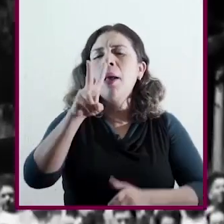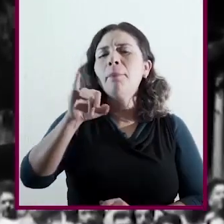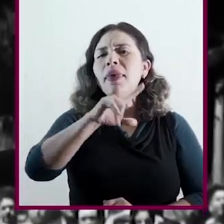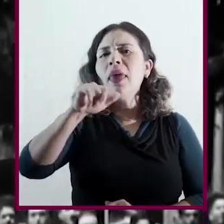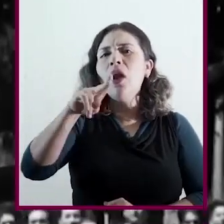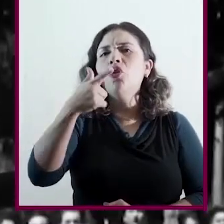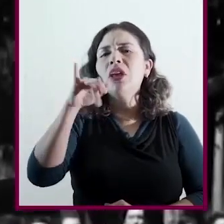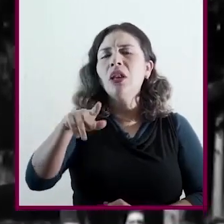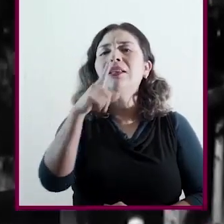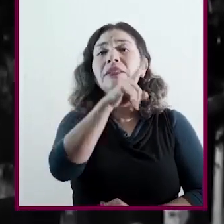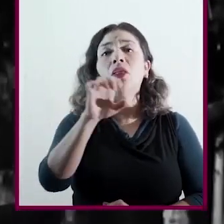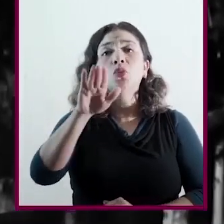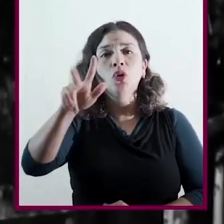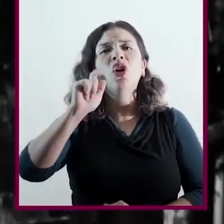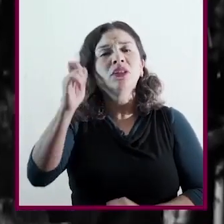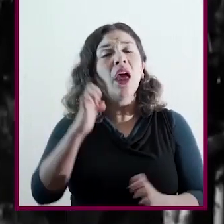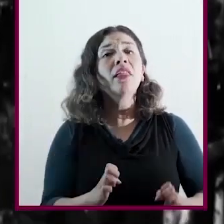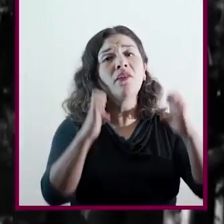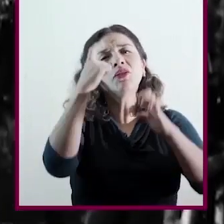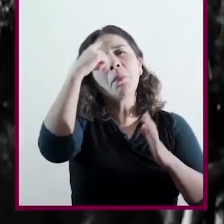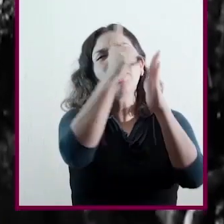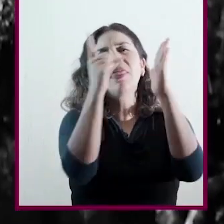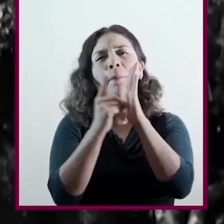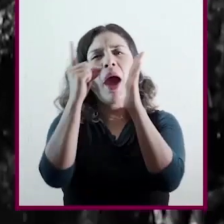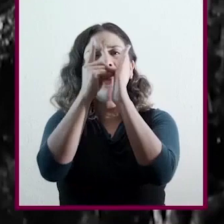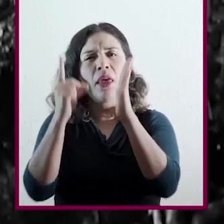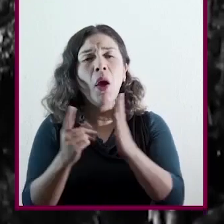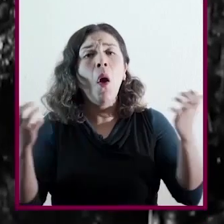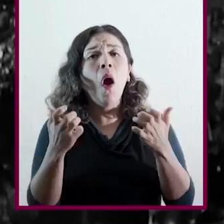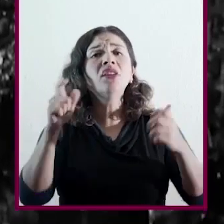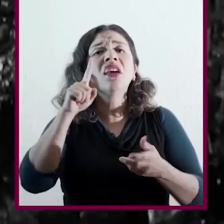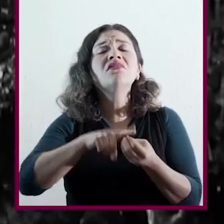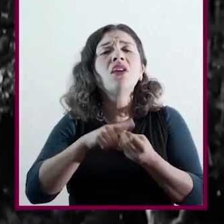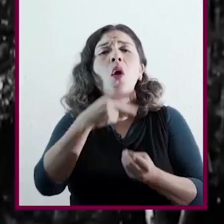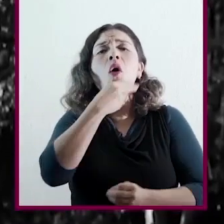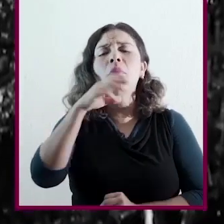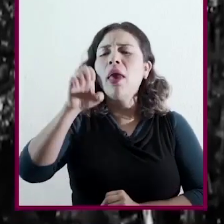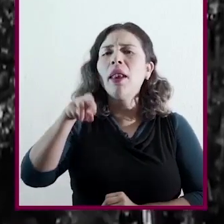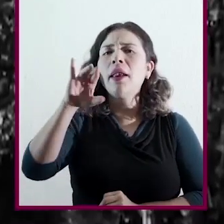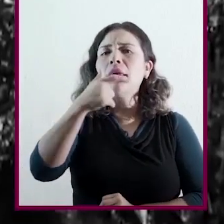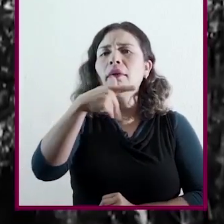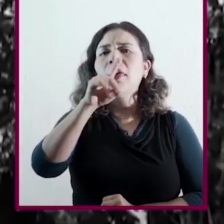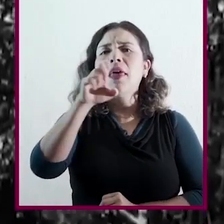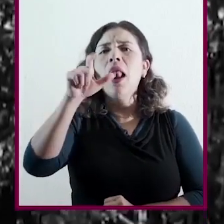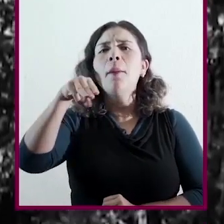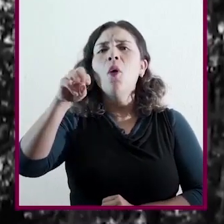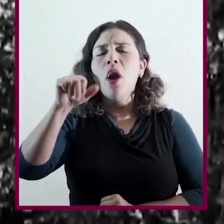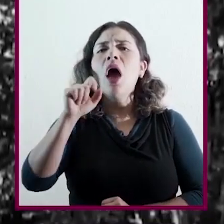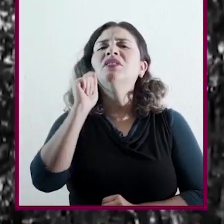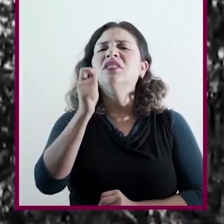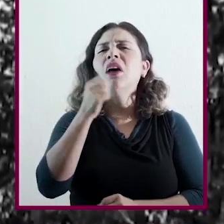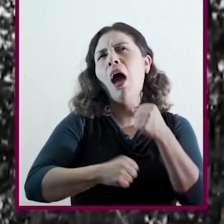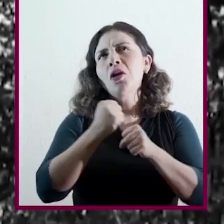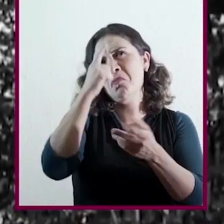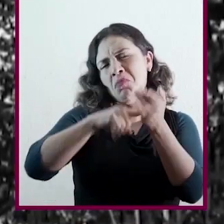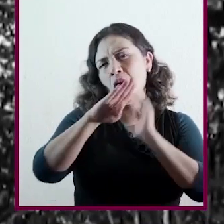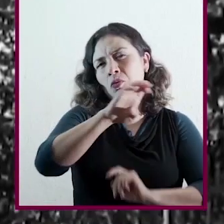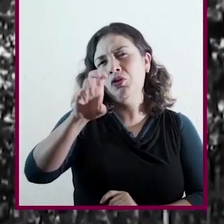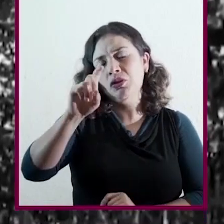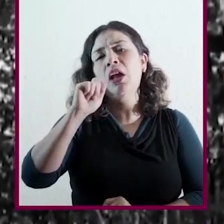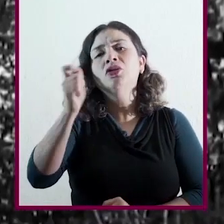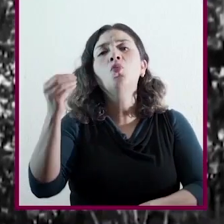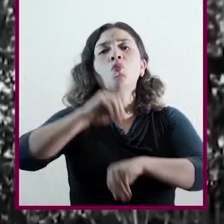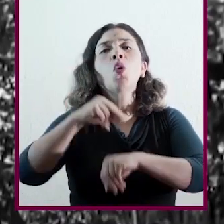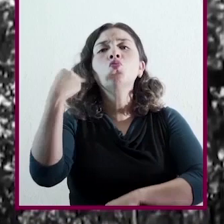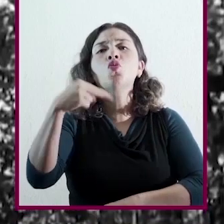Villalongín 158, un edificio de departamentos creado por Enrique de la Mora a finales de los años 30, que